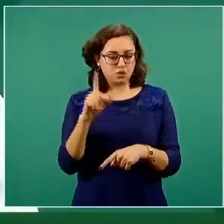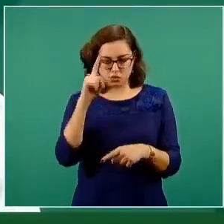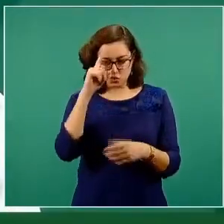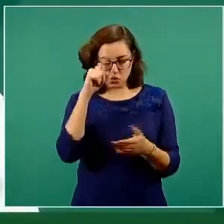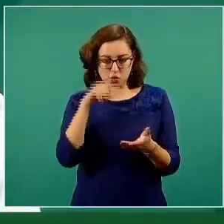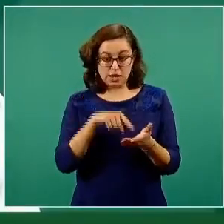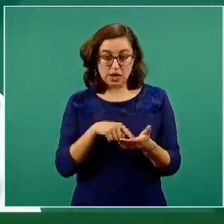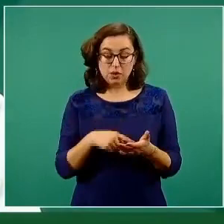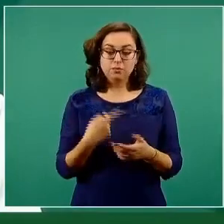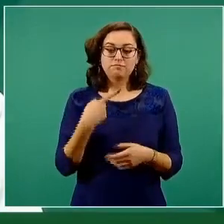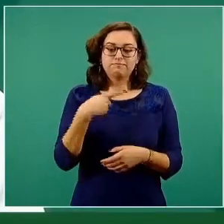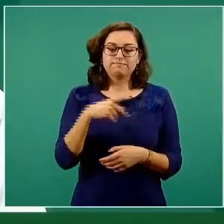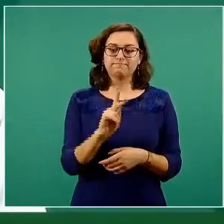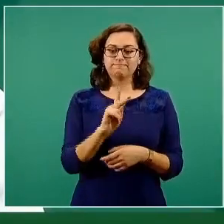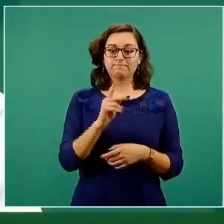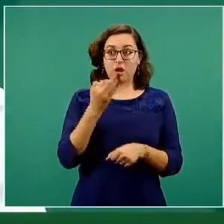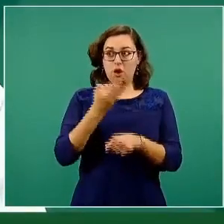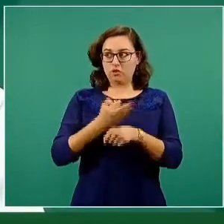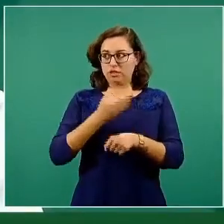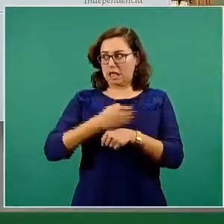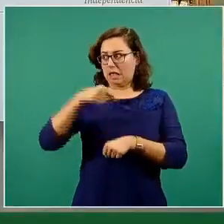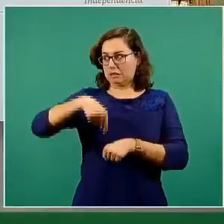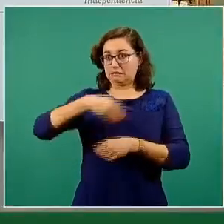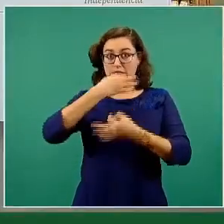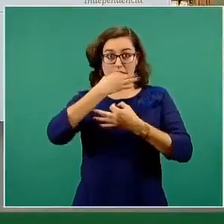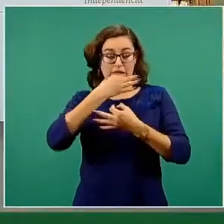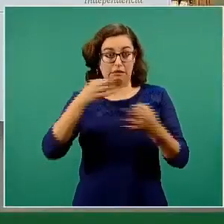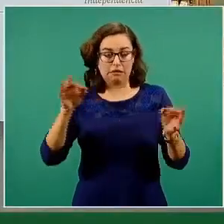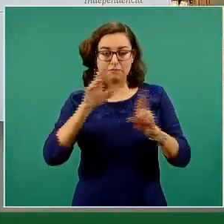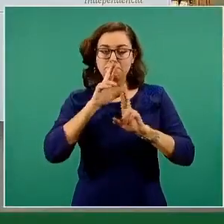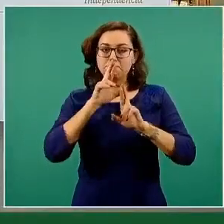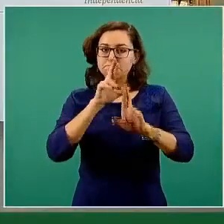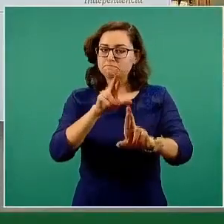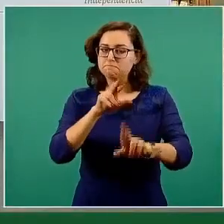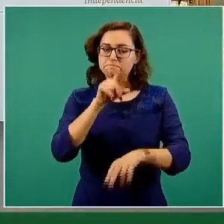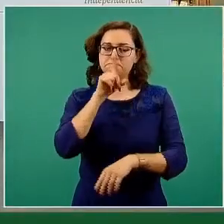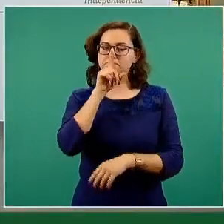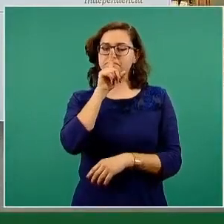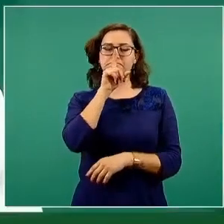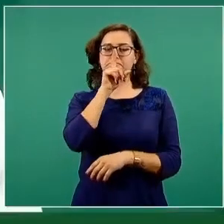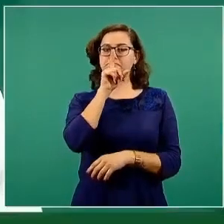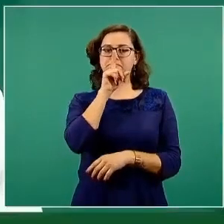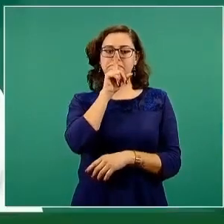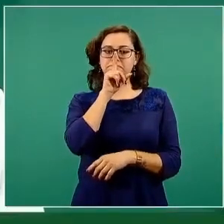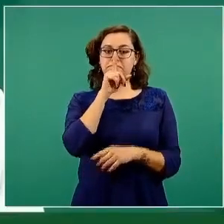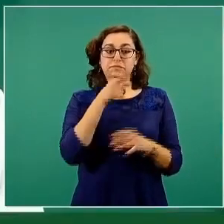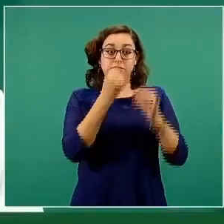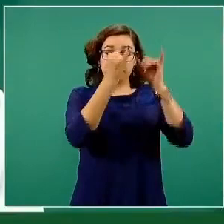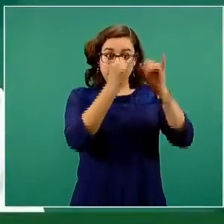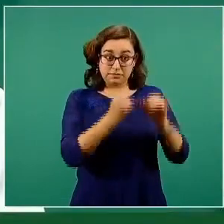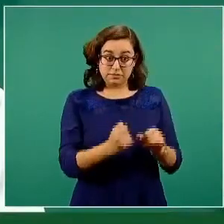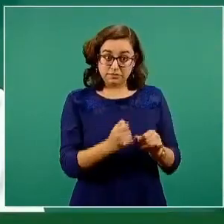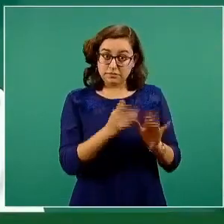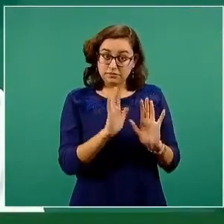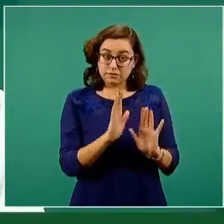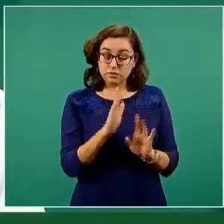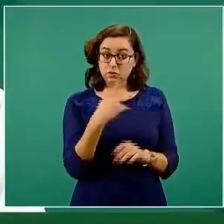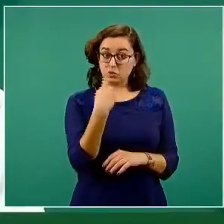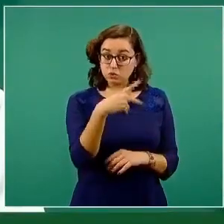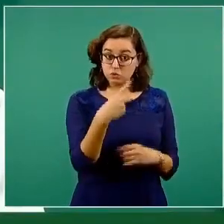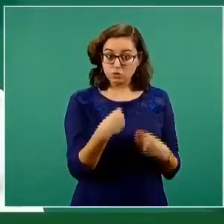pero preferimos abstenernos de hacer un comentario sobre una situación específica que desde luego desconocemos. Lo que sí le recomendamos